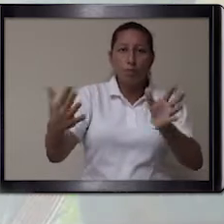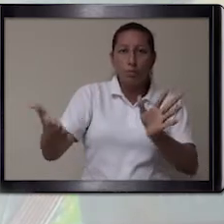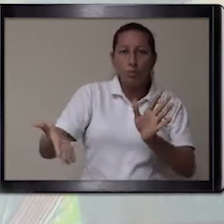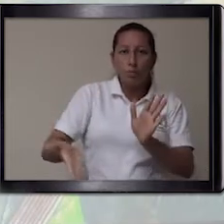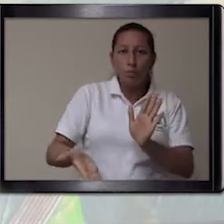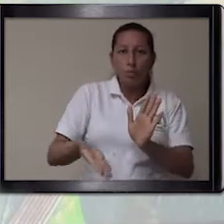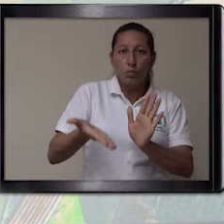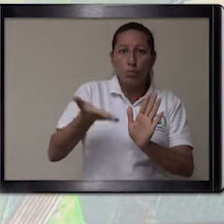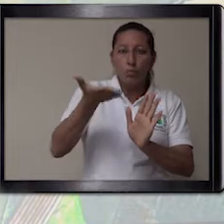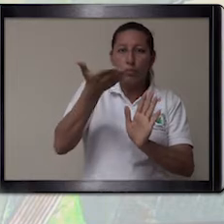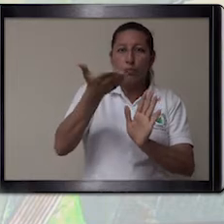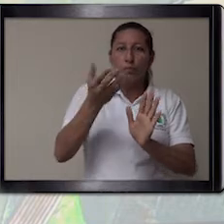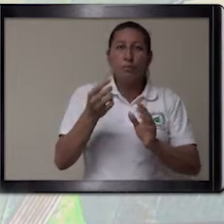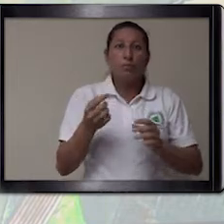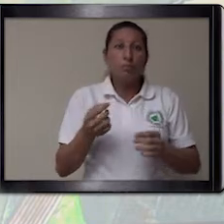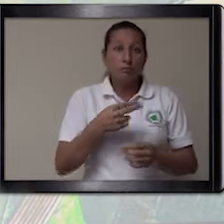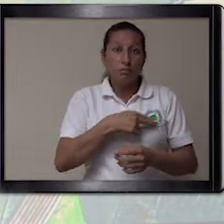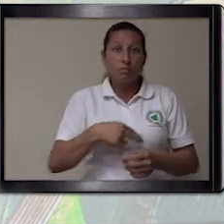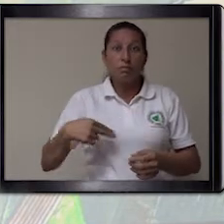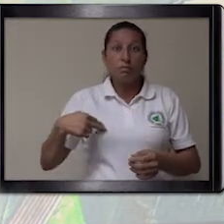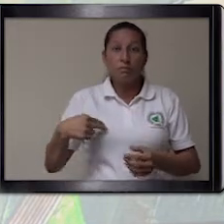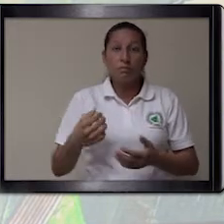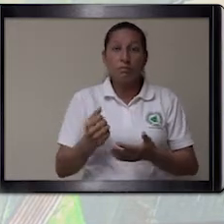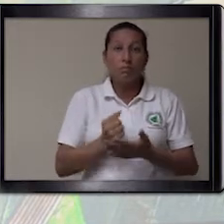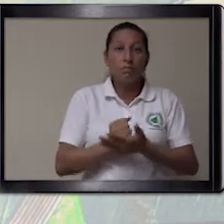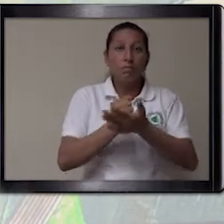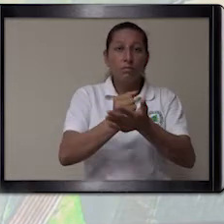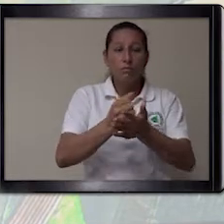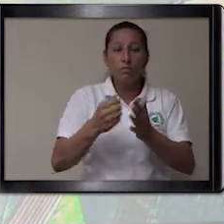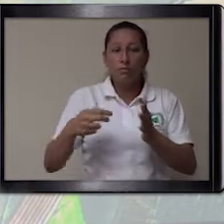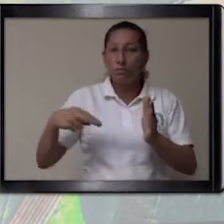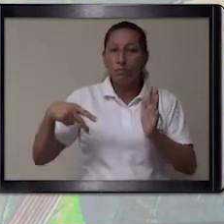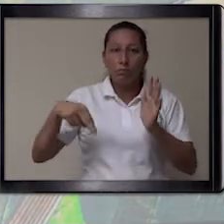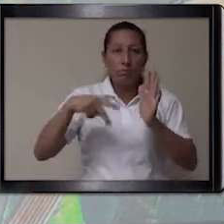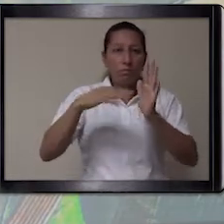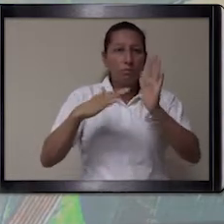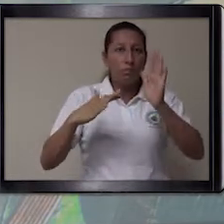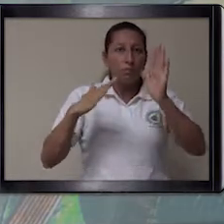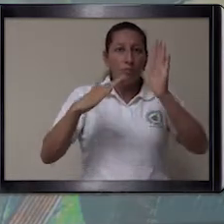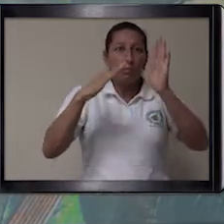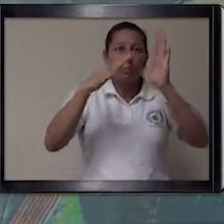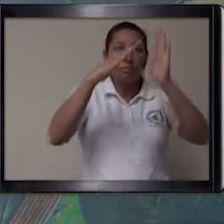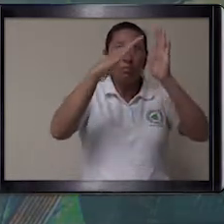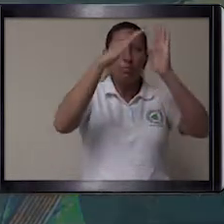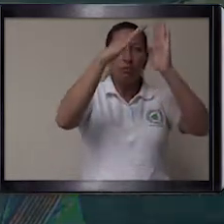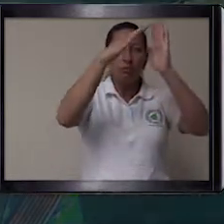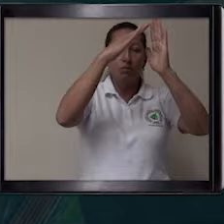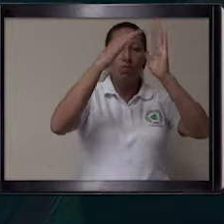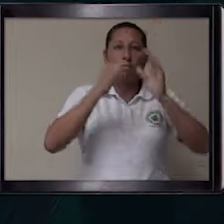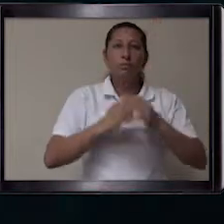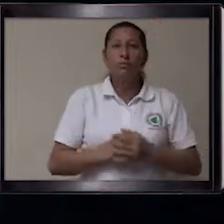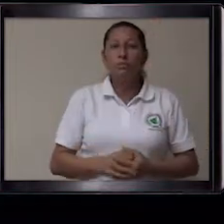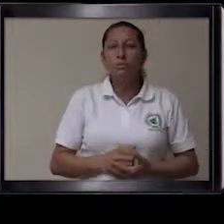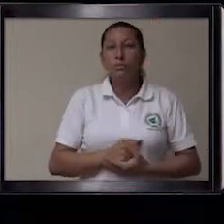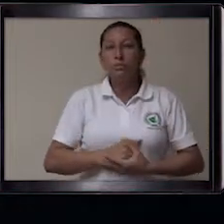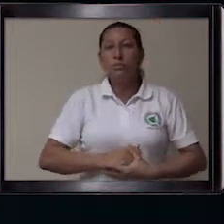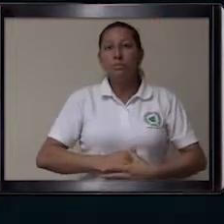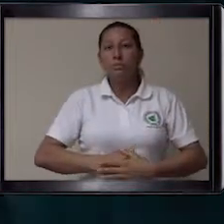más grande, lodo, fragmentos de piedra o pedazos de árboles, esa es otra señal de que tienen que autoevacuarse.